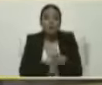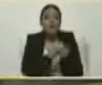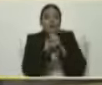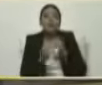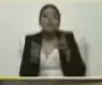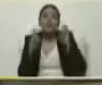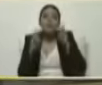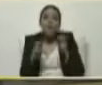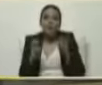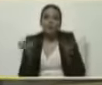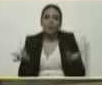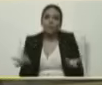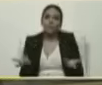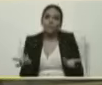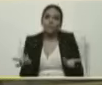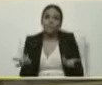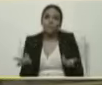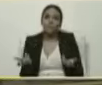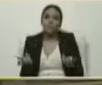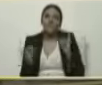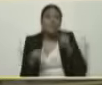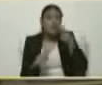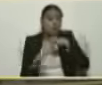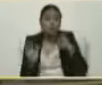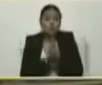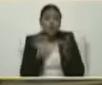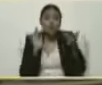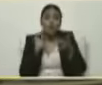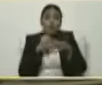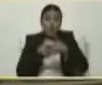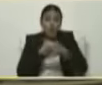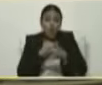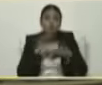época. Y a nivel comunicacional y tecnológico,